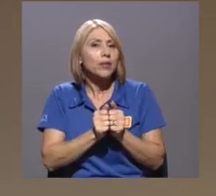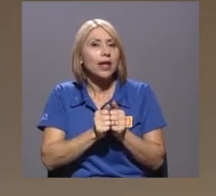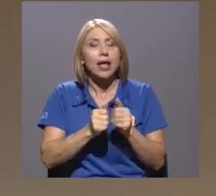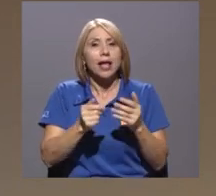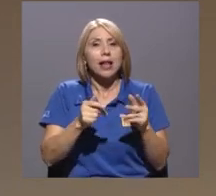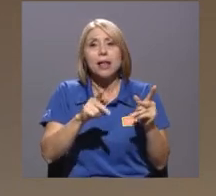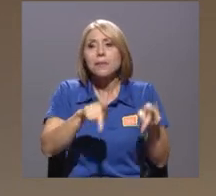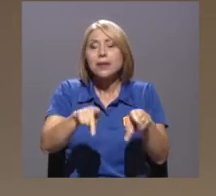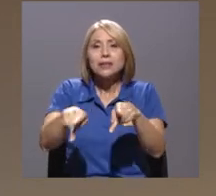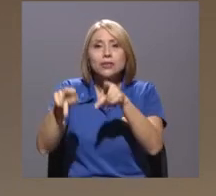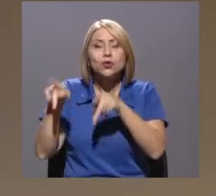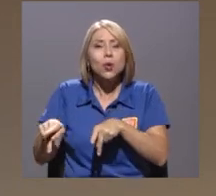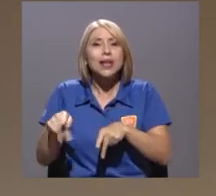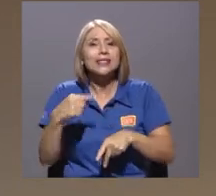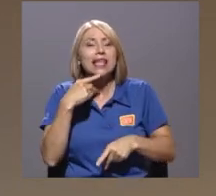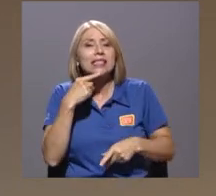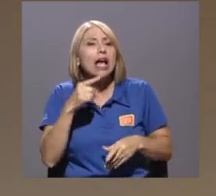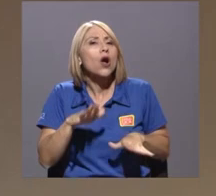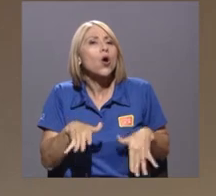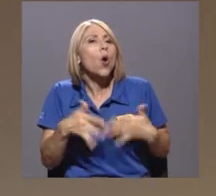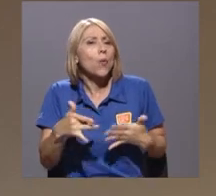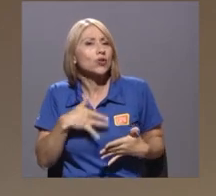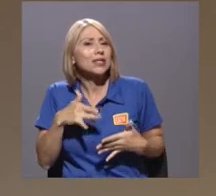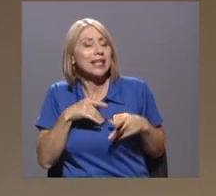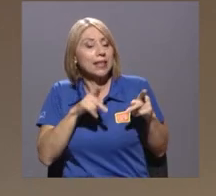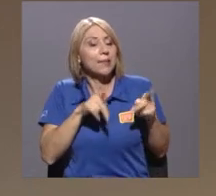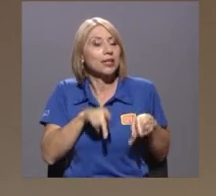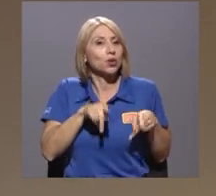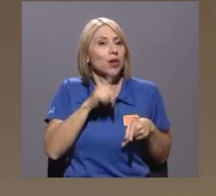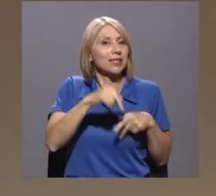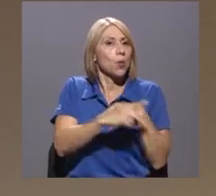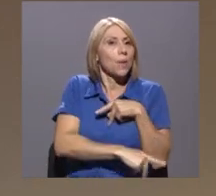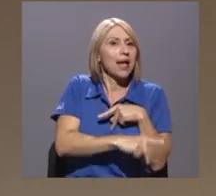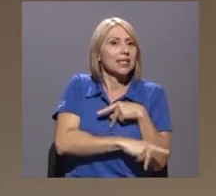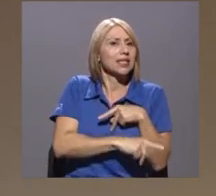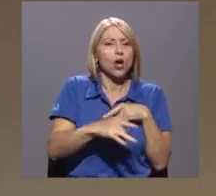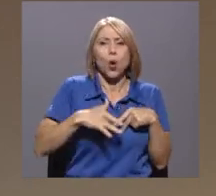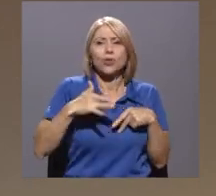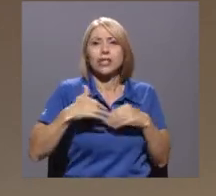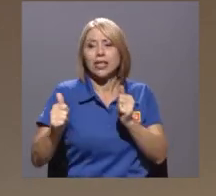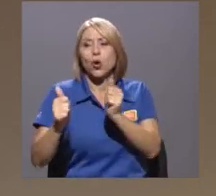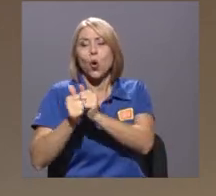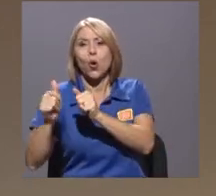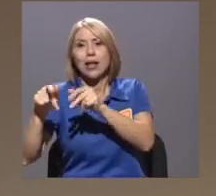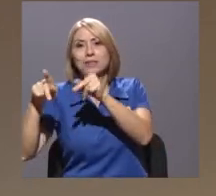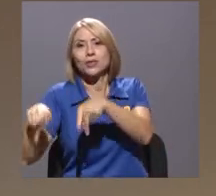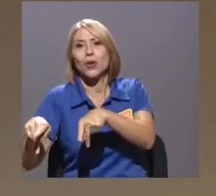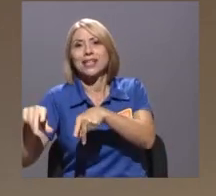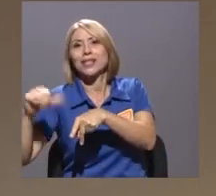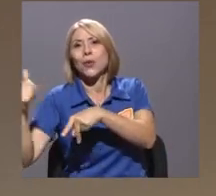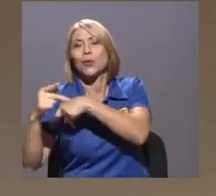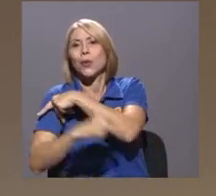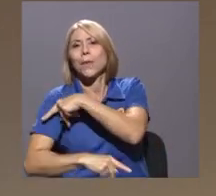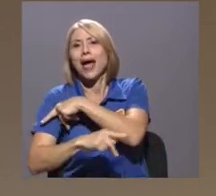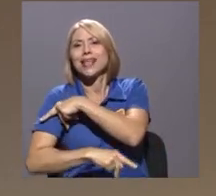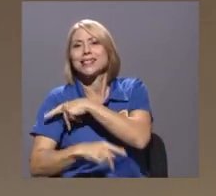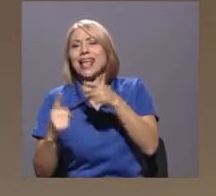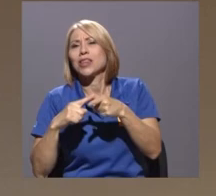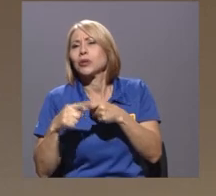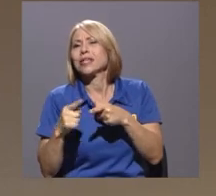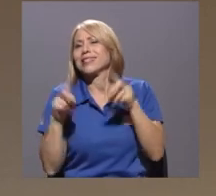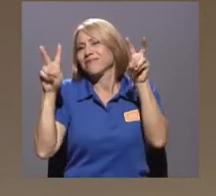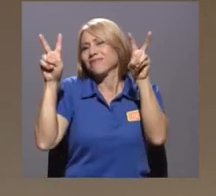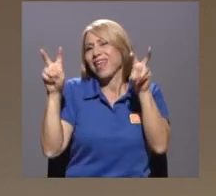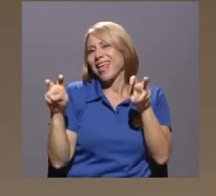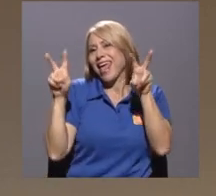se sienta la apropiación de un país con el otro país siempre el examen del suegro ahora preguntan a la gente